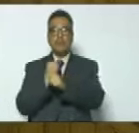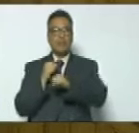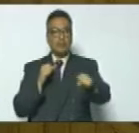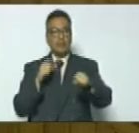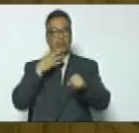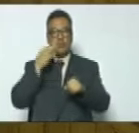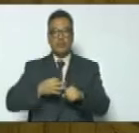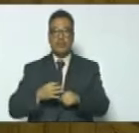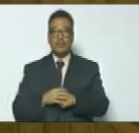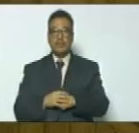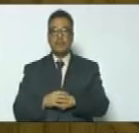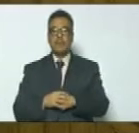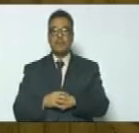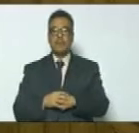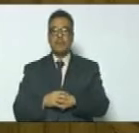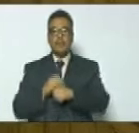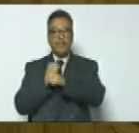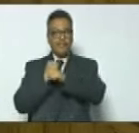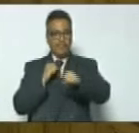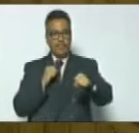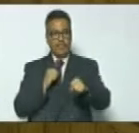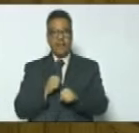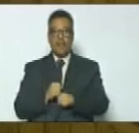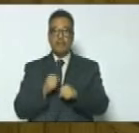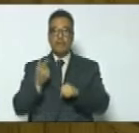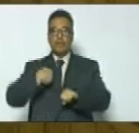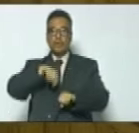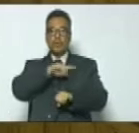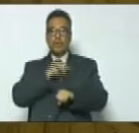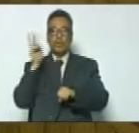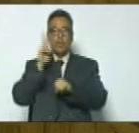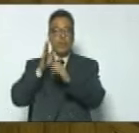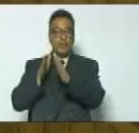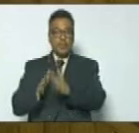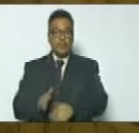béisbol. El béisbol lo llevamos los venezolanos